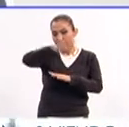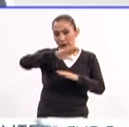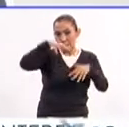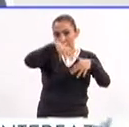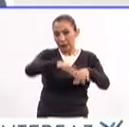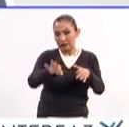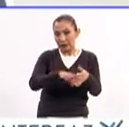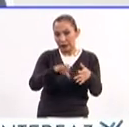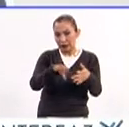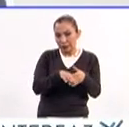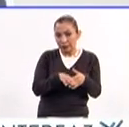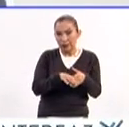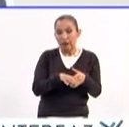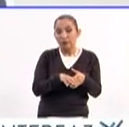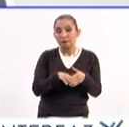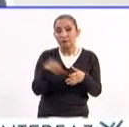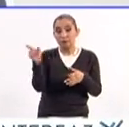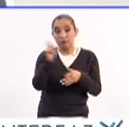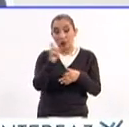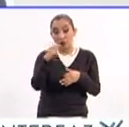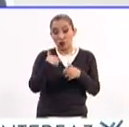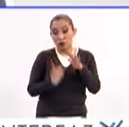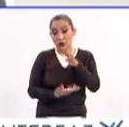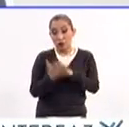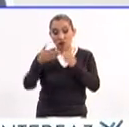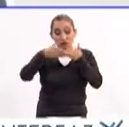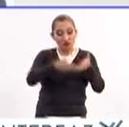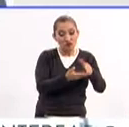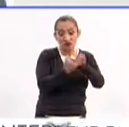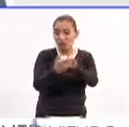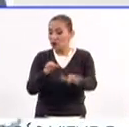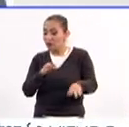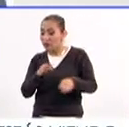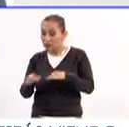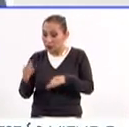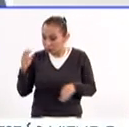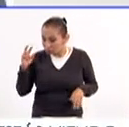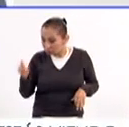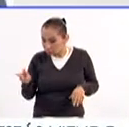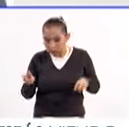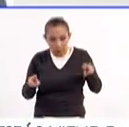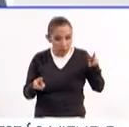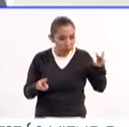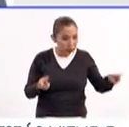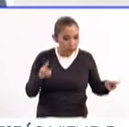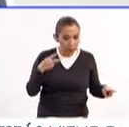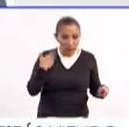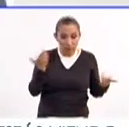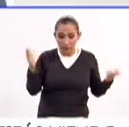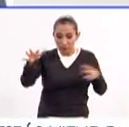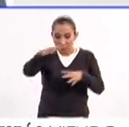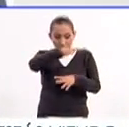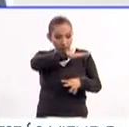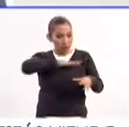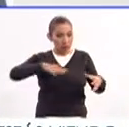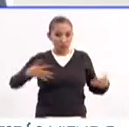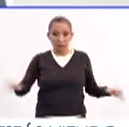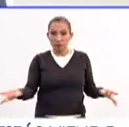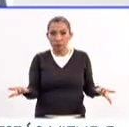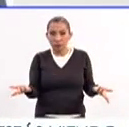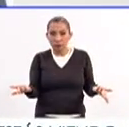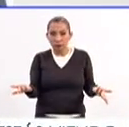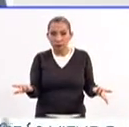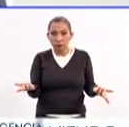zona costera, y cuando salgo en lancha y hago mi trabajo, básicamente lo que me rodea es